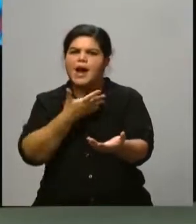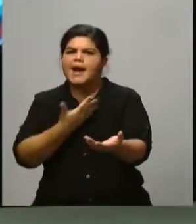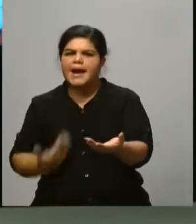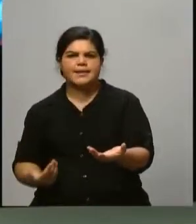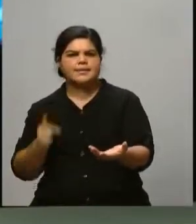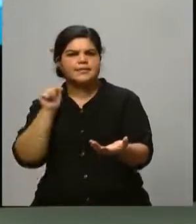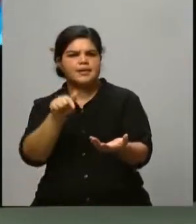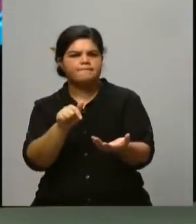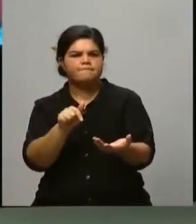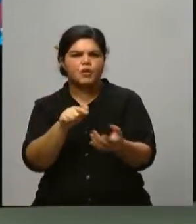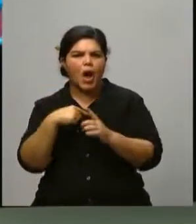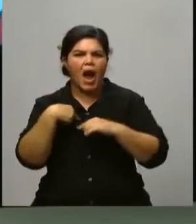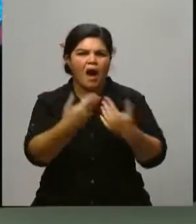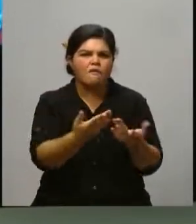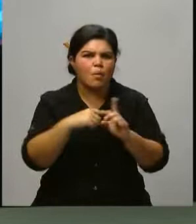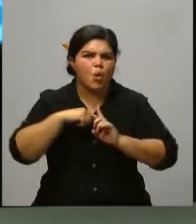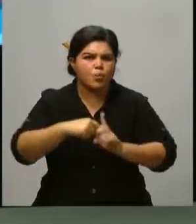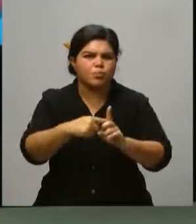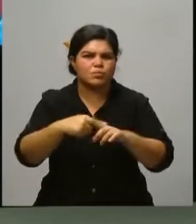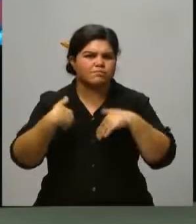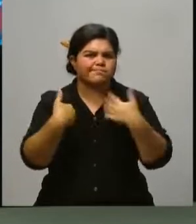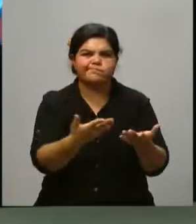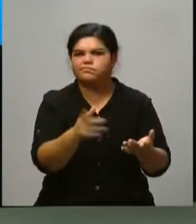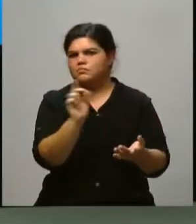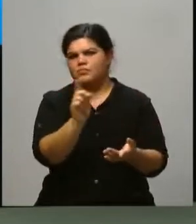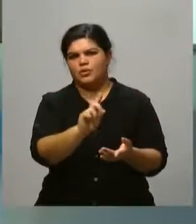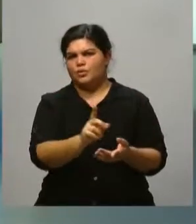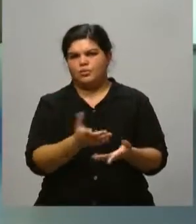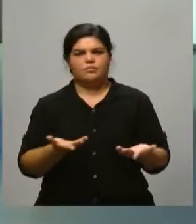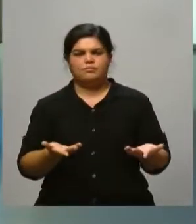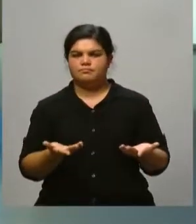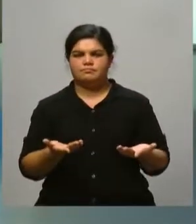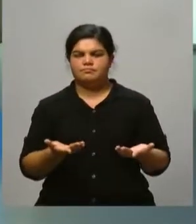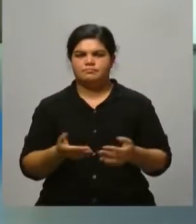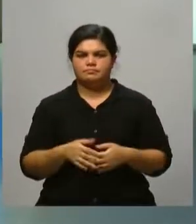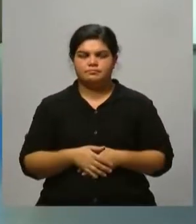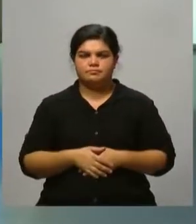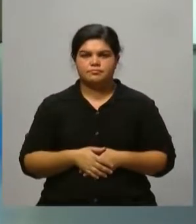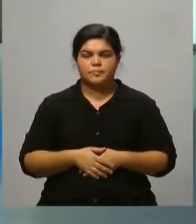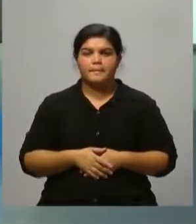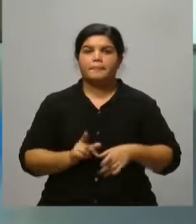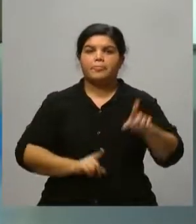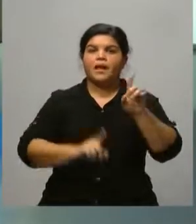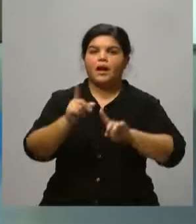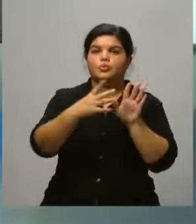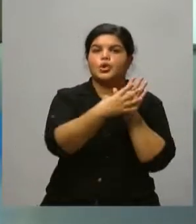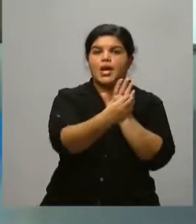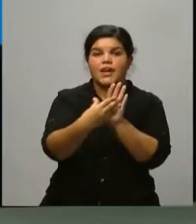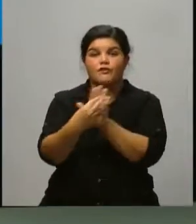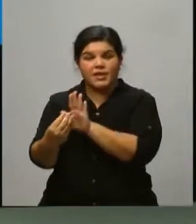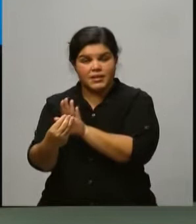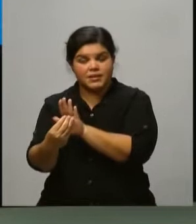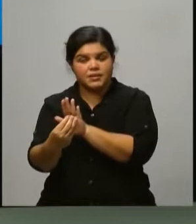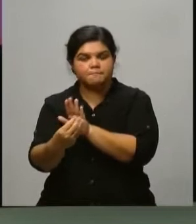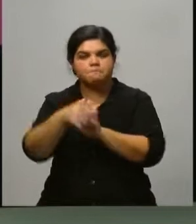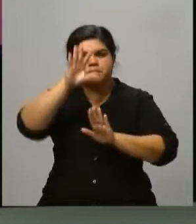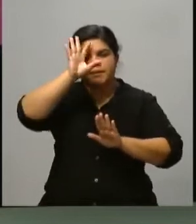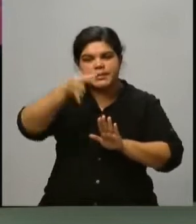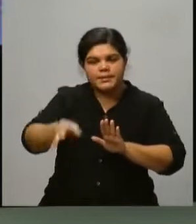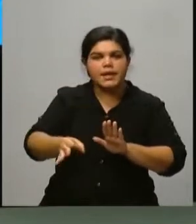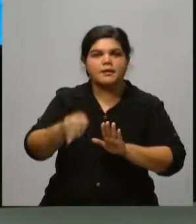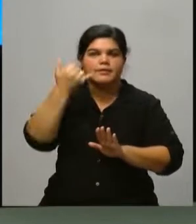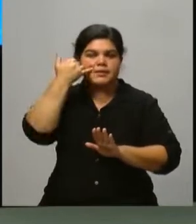que fundamentalmente lo que muchísimos sectores de la sociedad argentina están diciendo, ¿cómo puede ser que